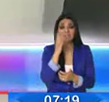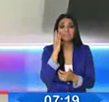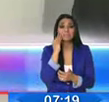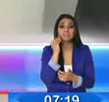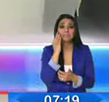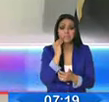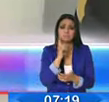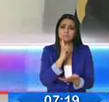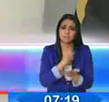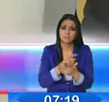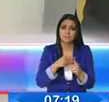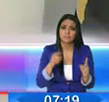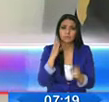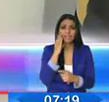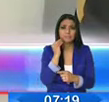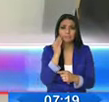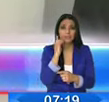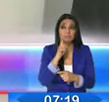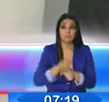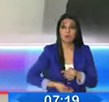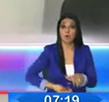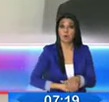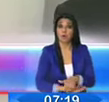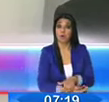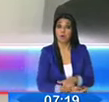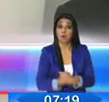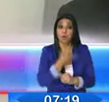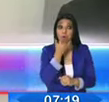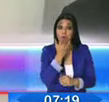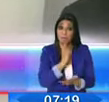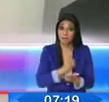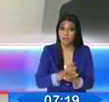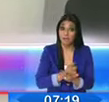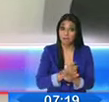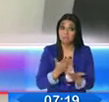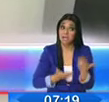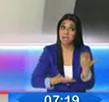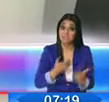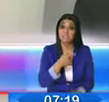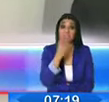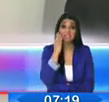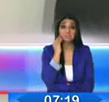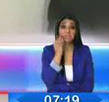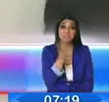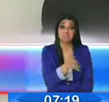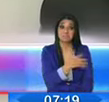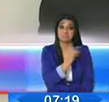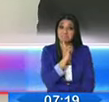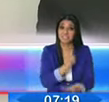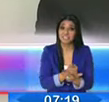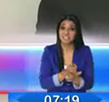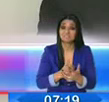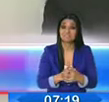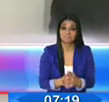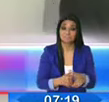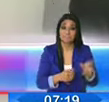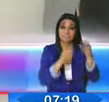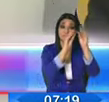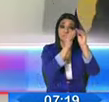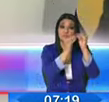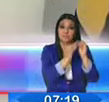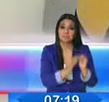parado en amarres ajustes no cometer errores inexcusables lo mejor que se experiencia en la tenga justamente su formación